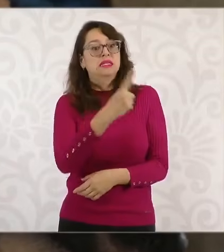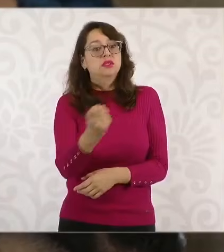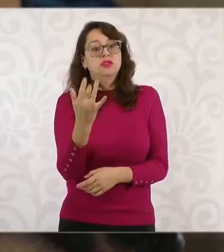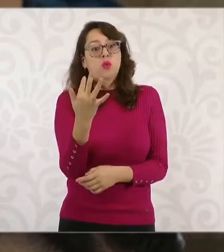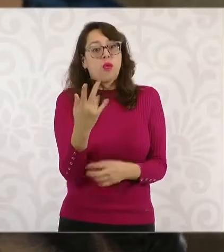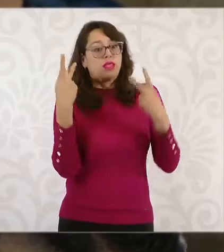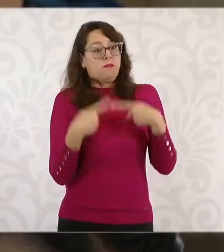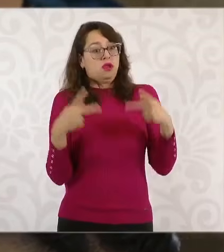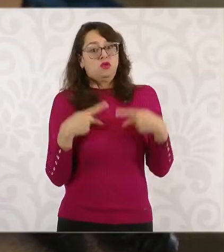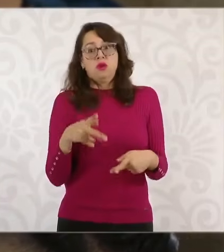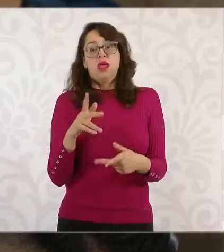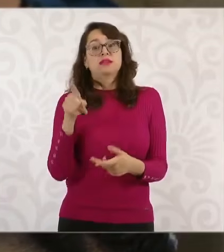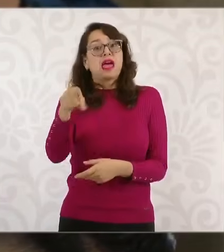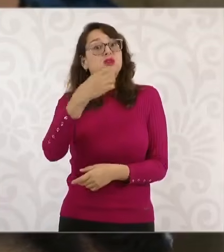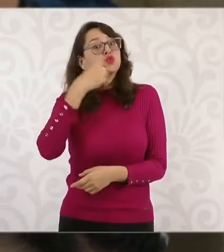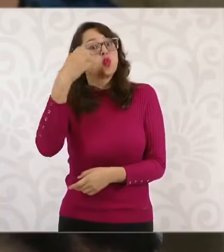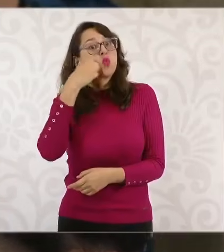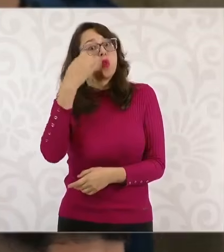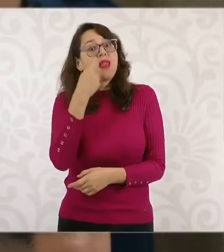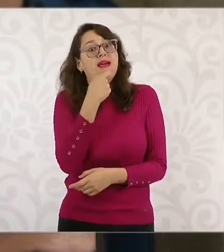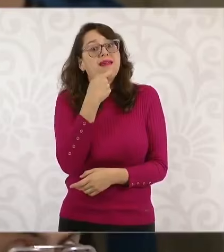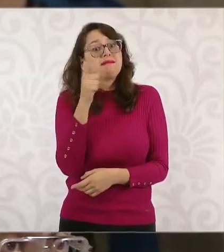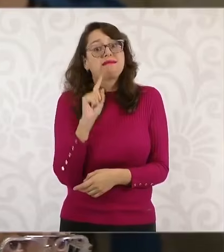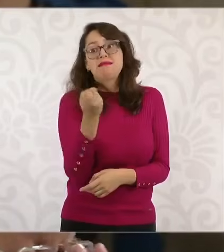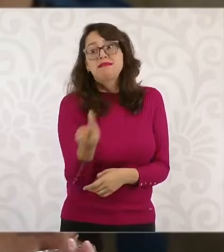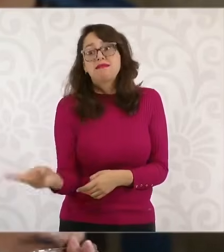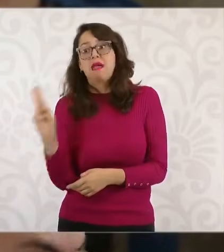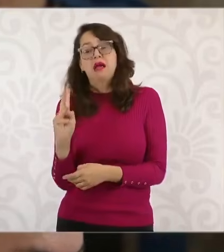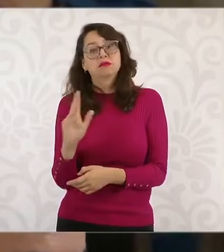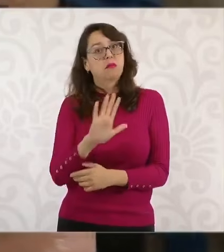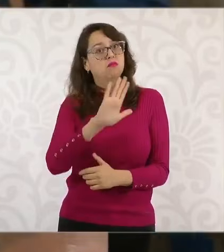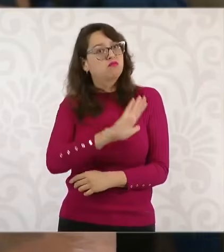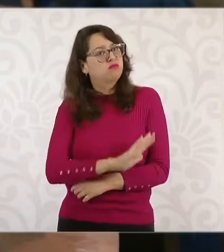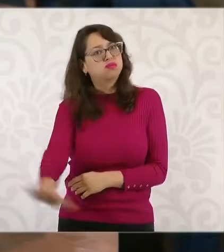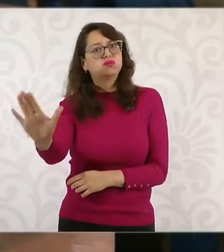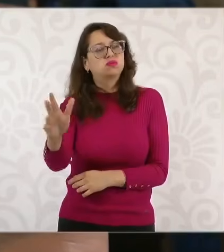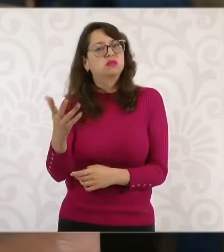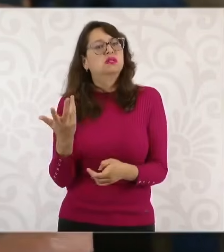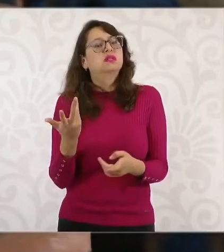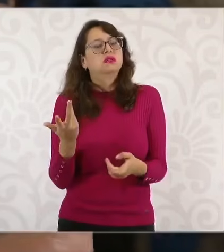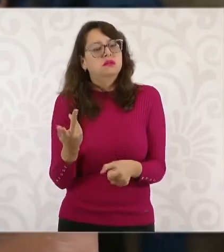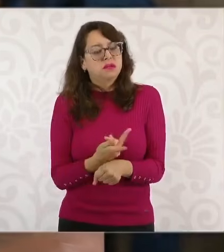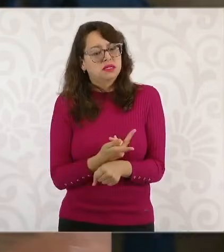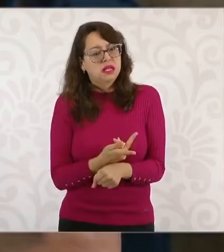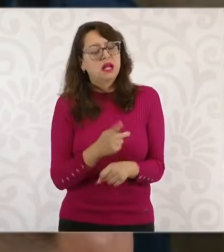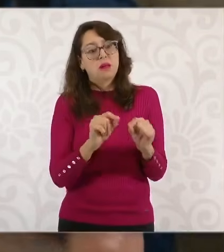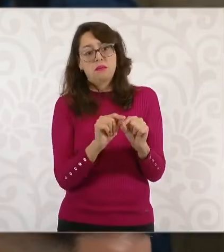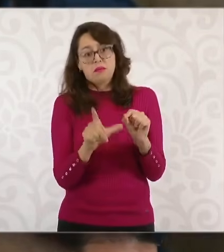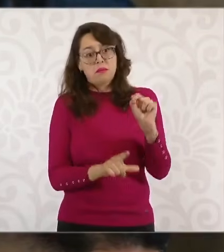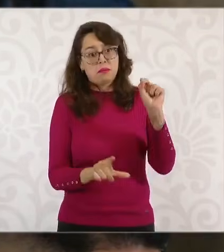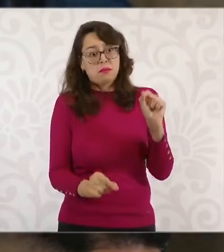150 personas en la escuela de niñas que ya recordaba usted hace un momento. Preguntarle si México,